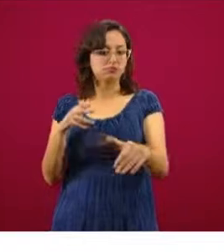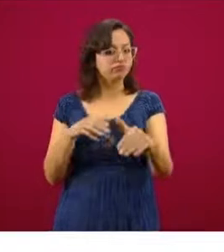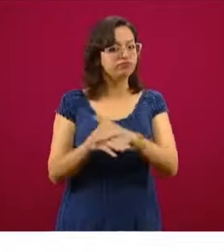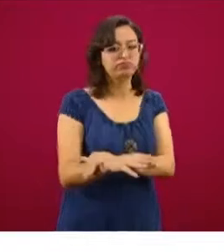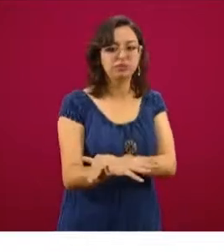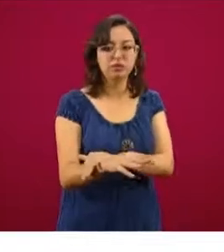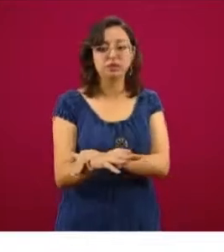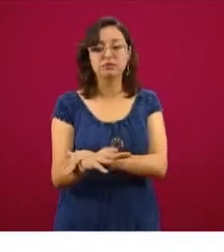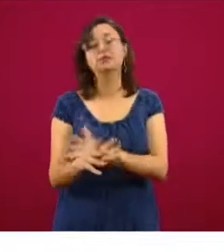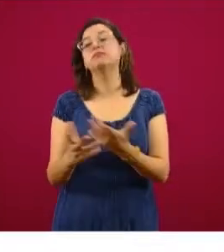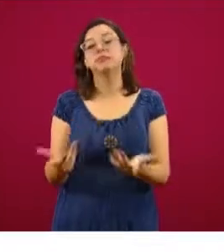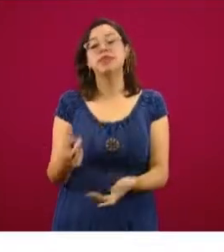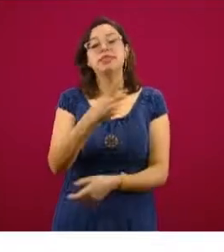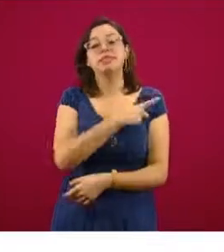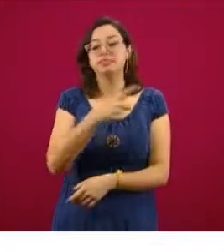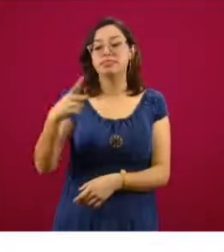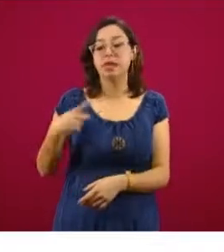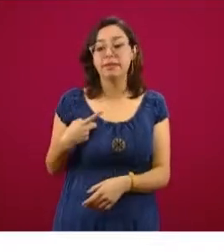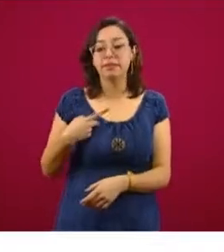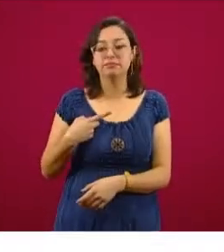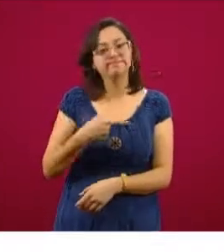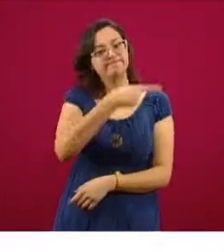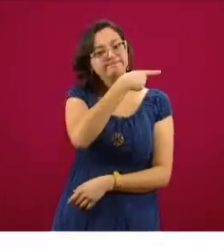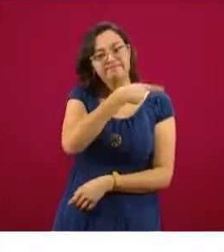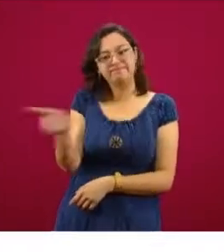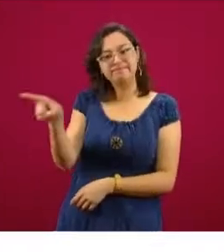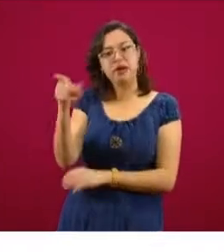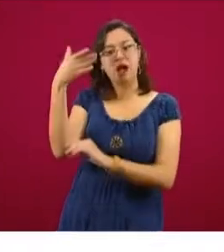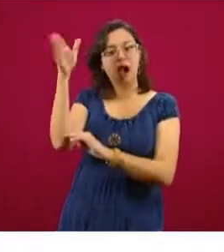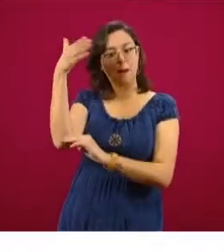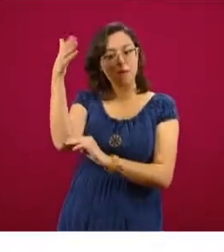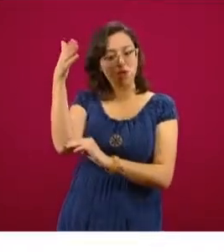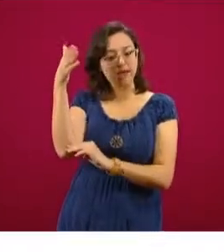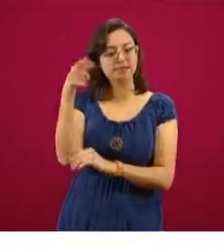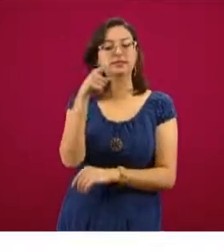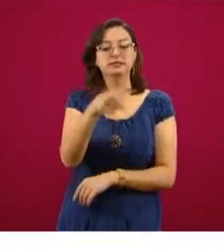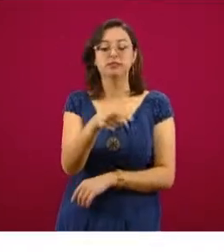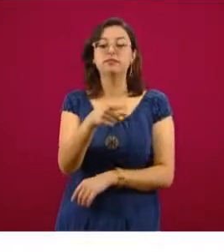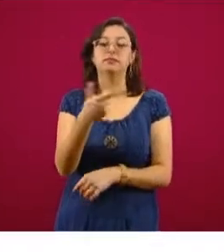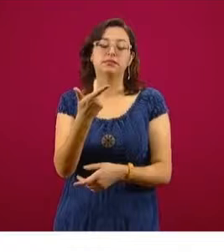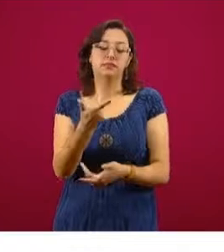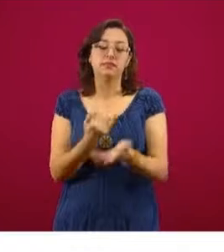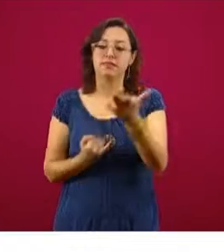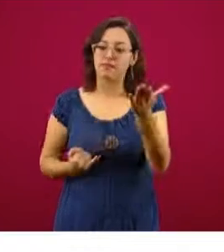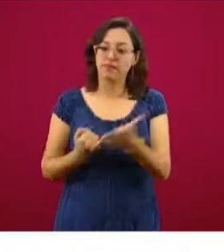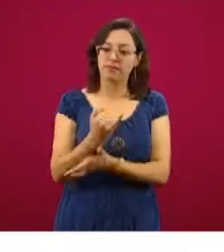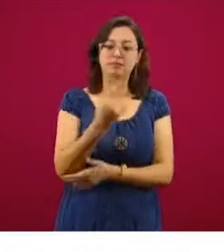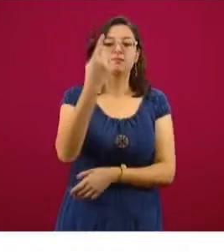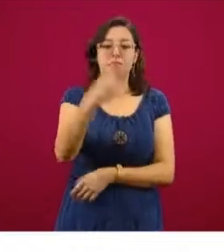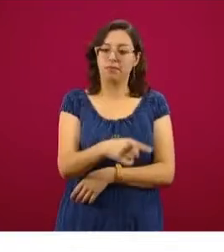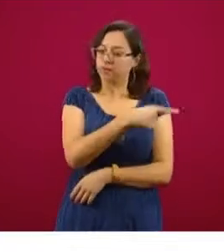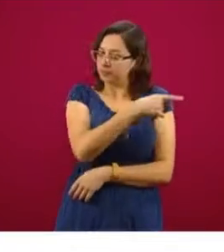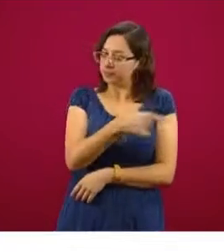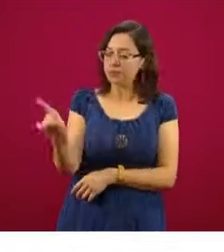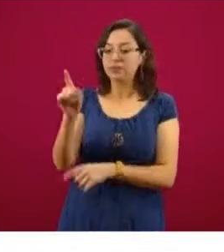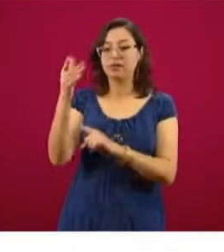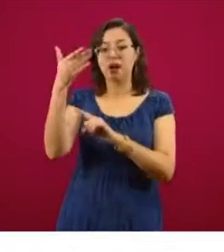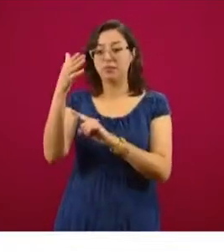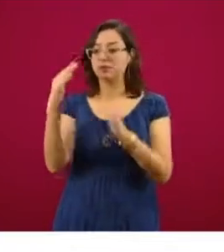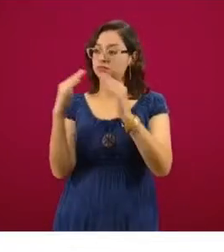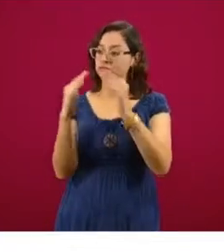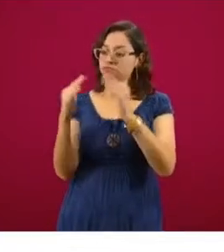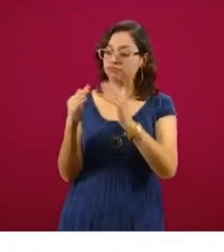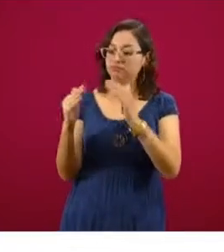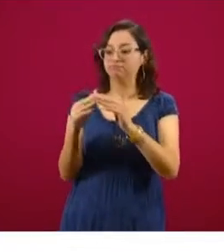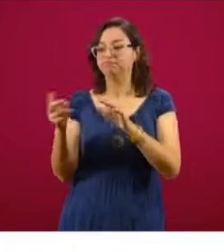e intentar hacer en todos los casos es mandar una ambulancia. Eso lo determina personal de salud y le mandamos una ambulancia a su